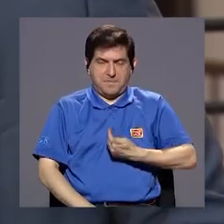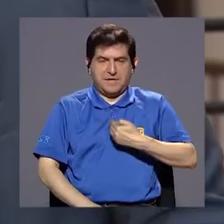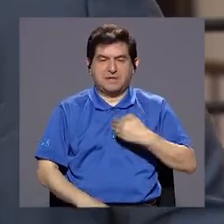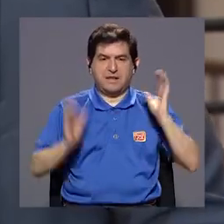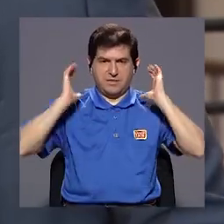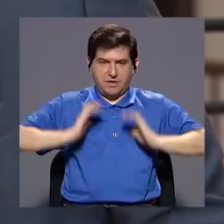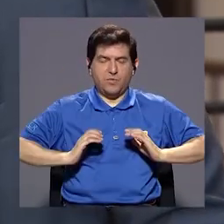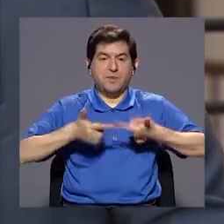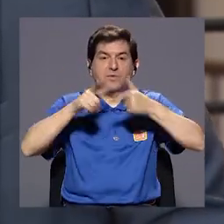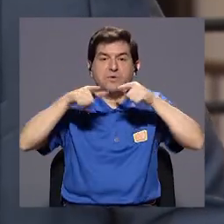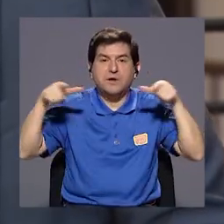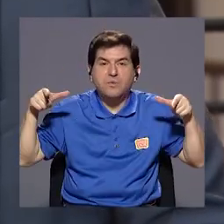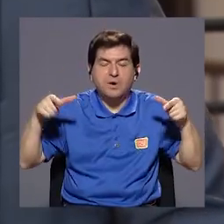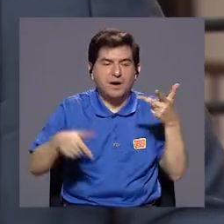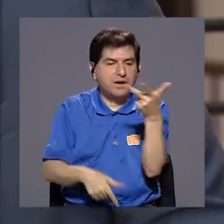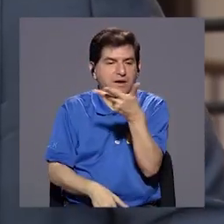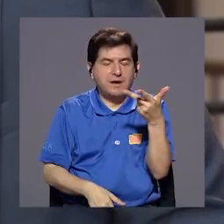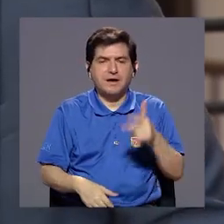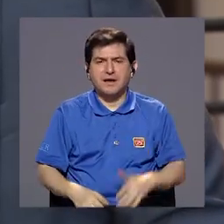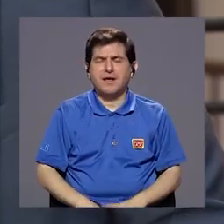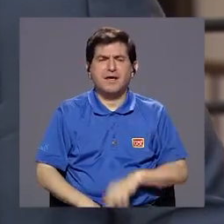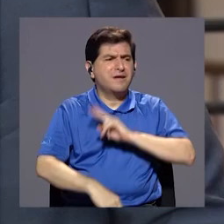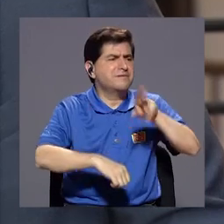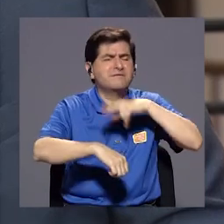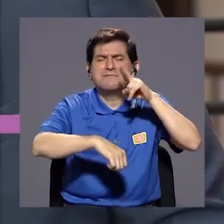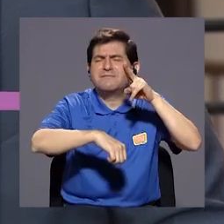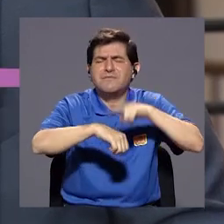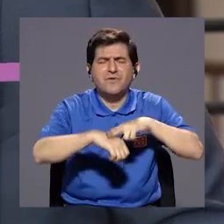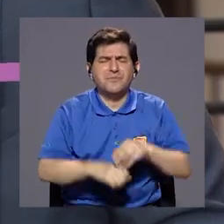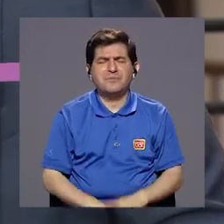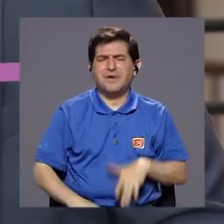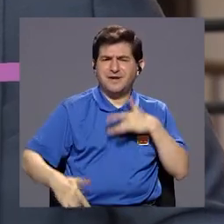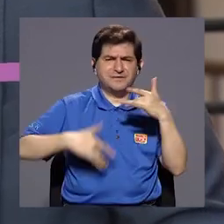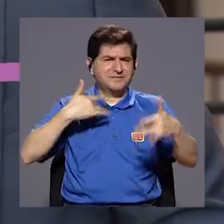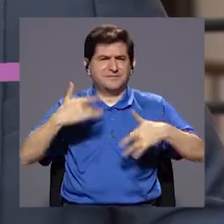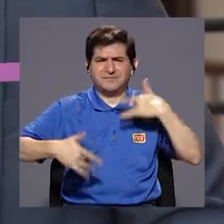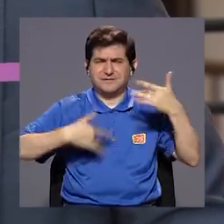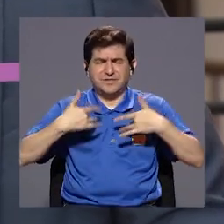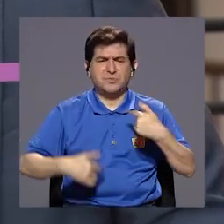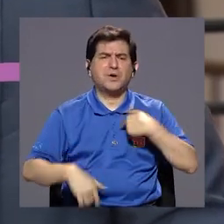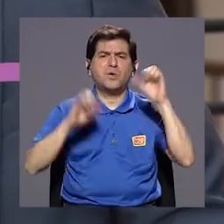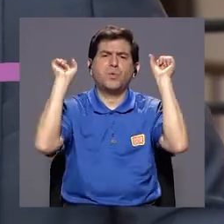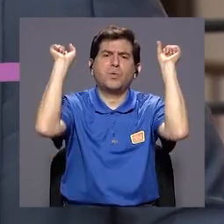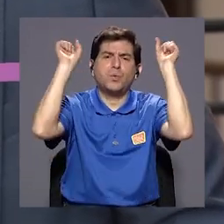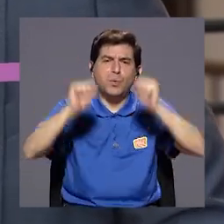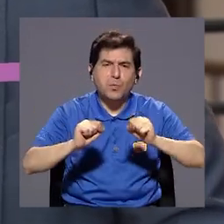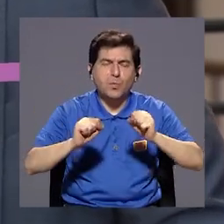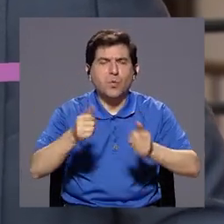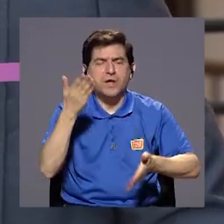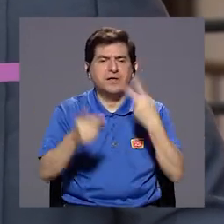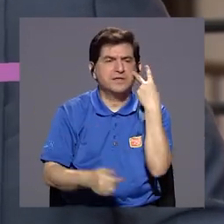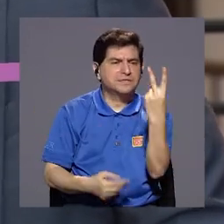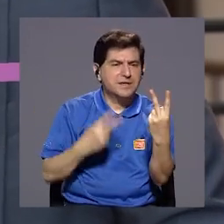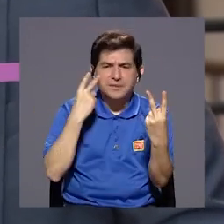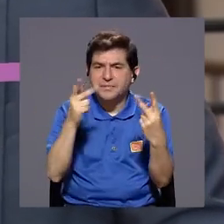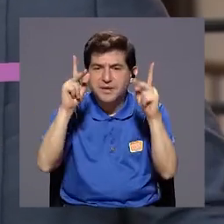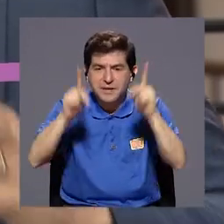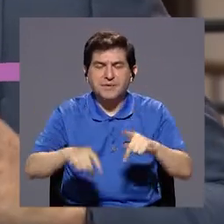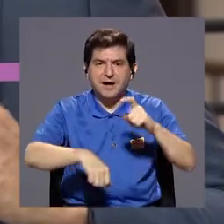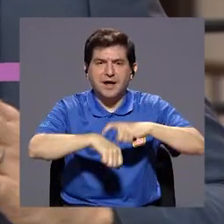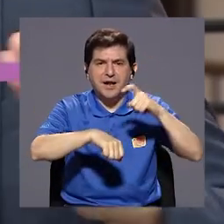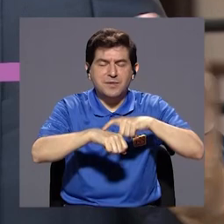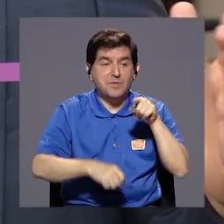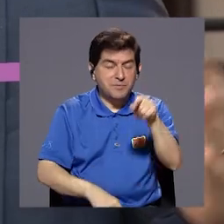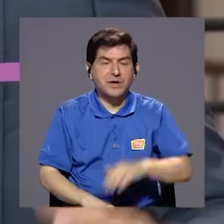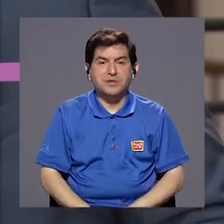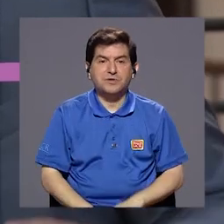el movimiento de la mitad del cuerpo y la parte del lenguaje, son signos muy frecuentes que uno puede ver en pacientes cuando están